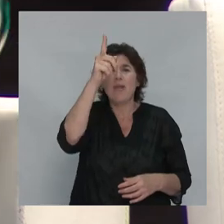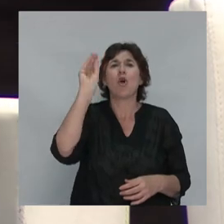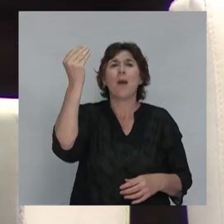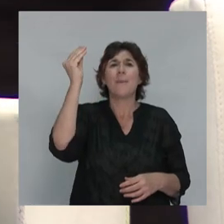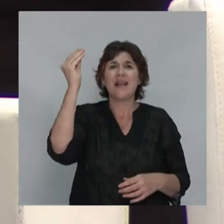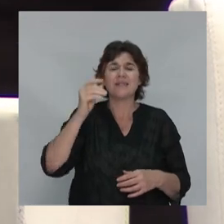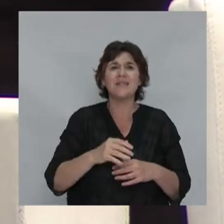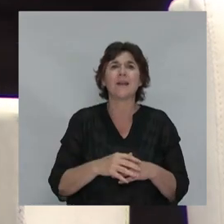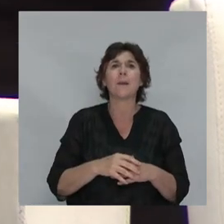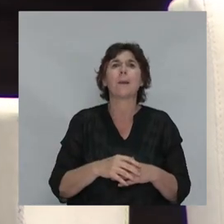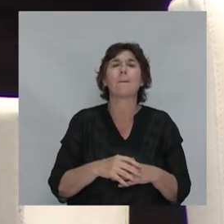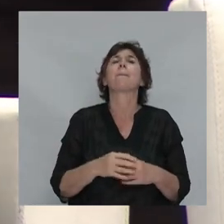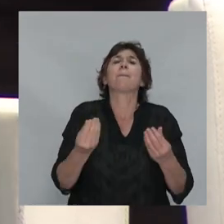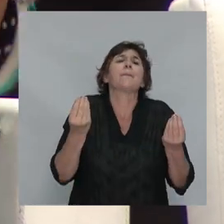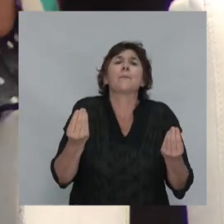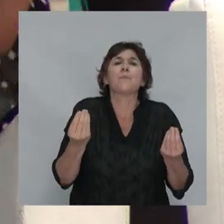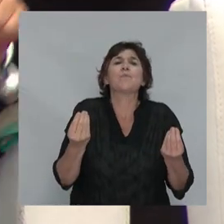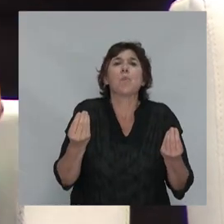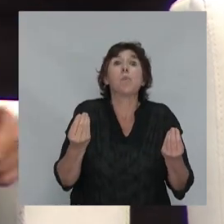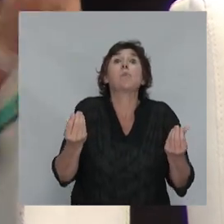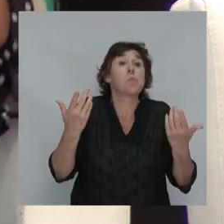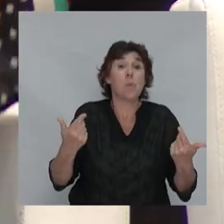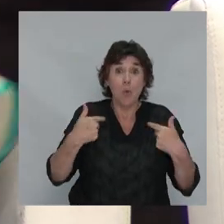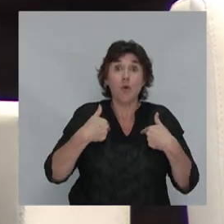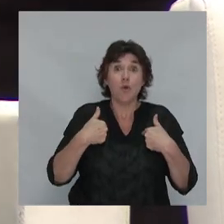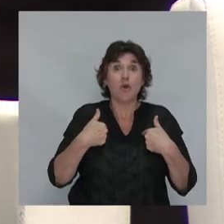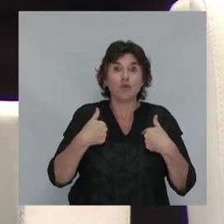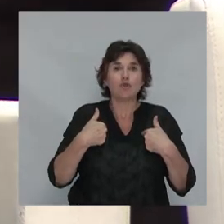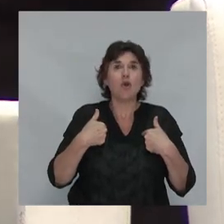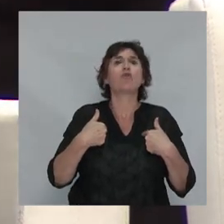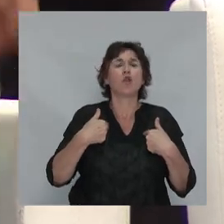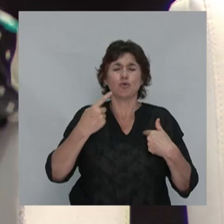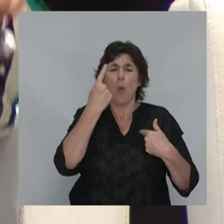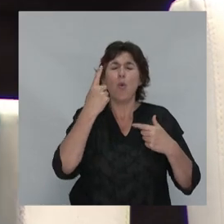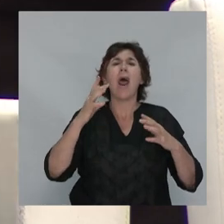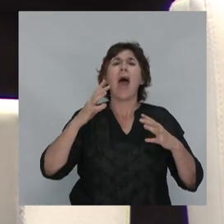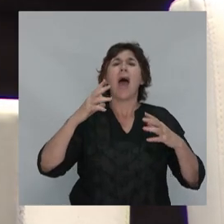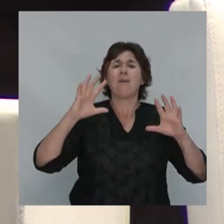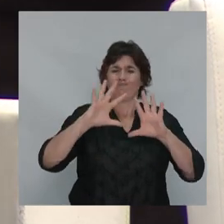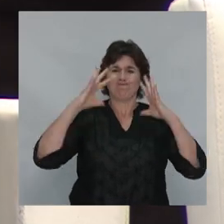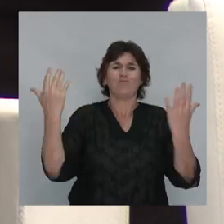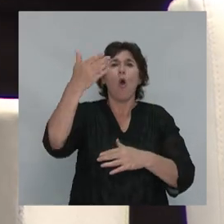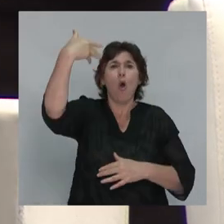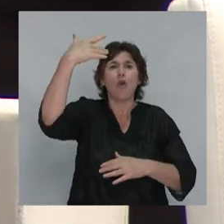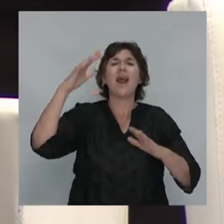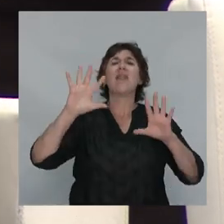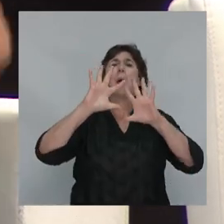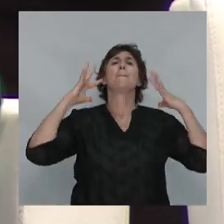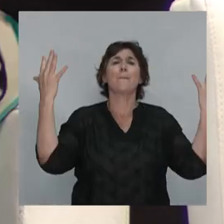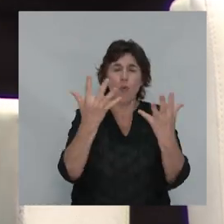compañeras, y porque el que vamos a hacer una jornada mundial y